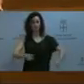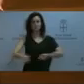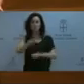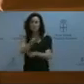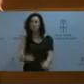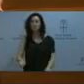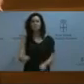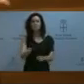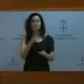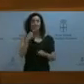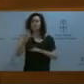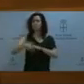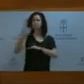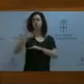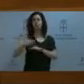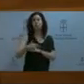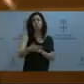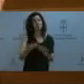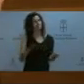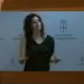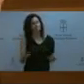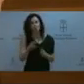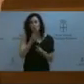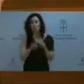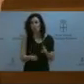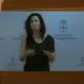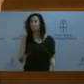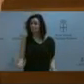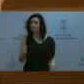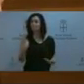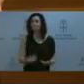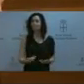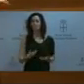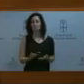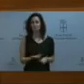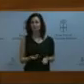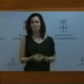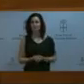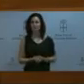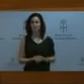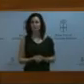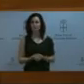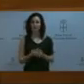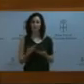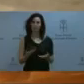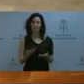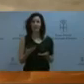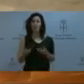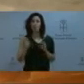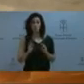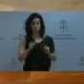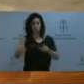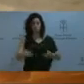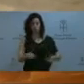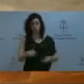que ven limitadas sus expectativas vitales y que son demandas que van más